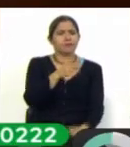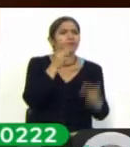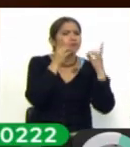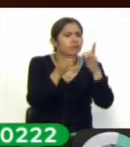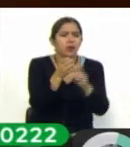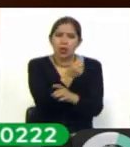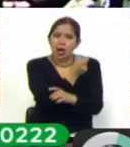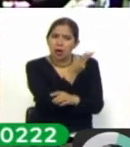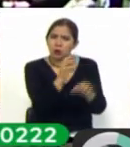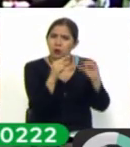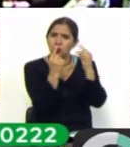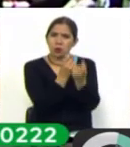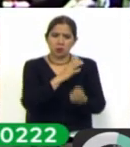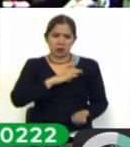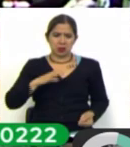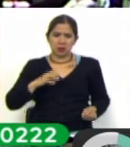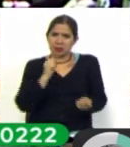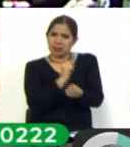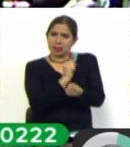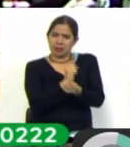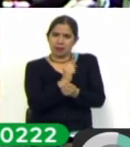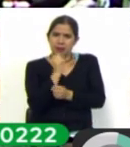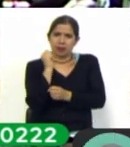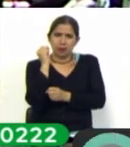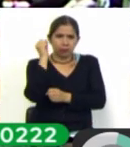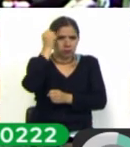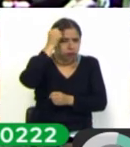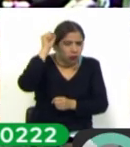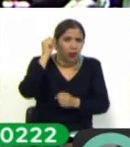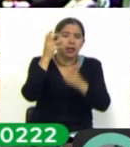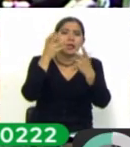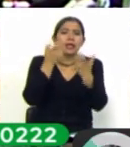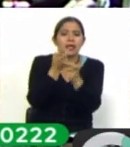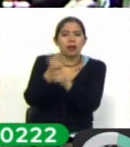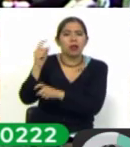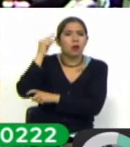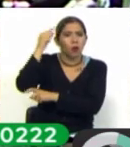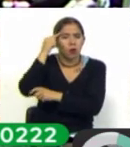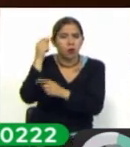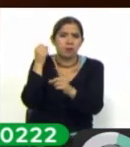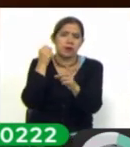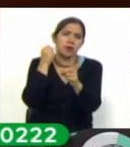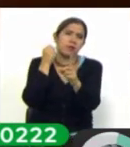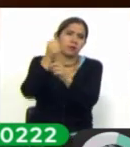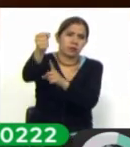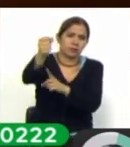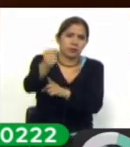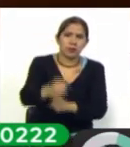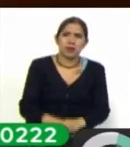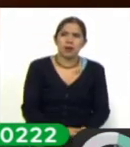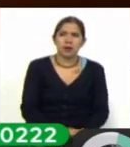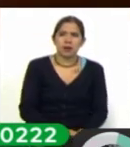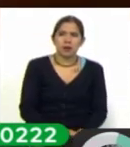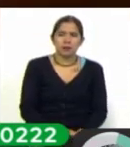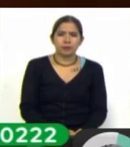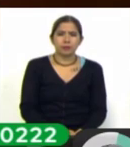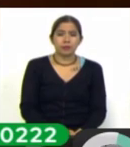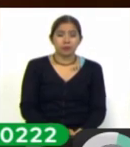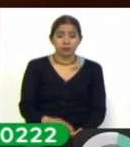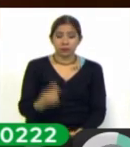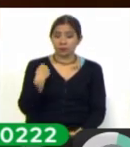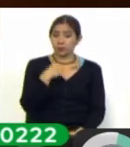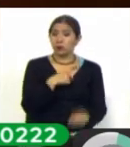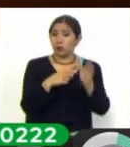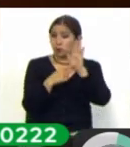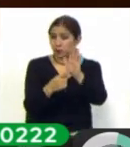grupos cívicos radicales y alertó que está en riesgo la democracia en el país. Esa es la muestra del resurgimiento del